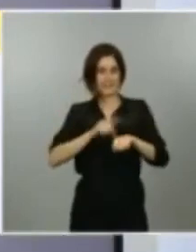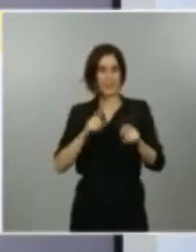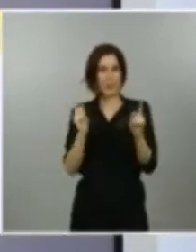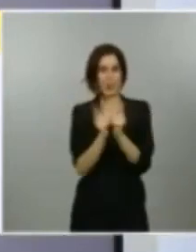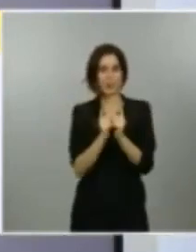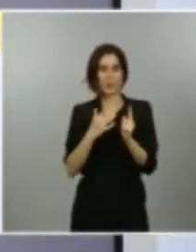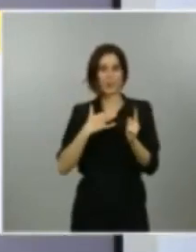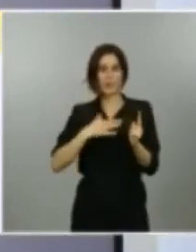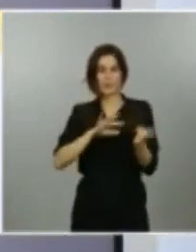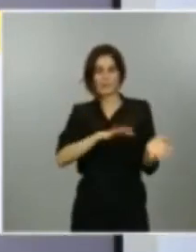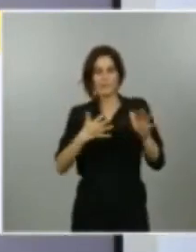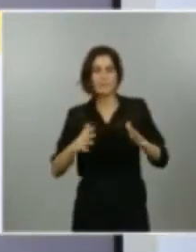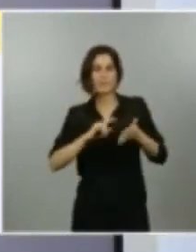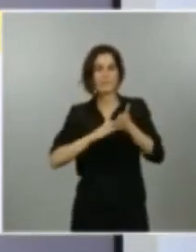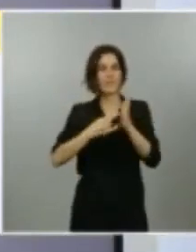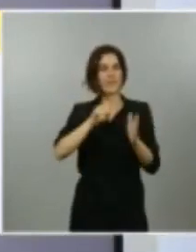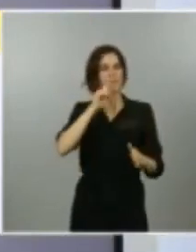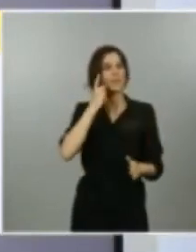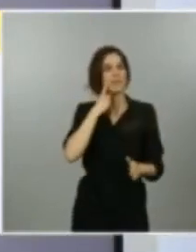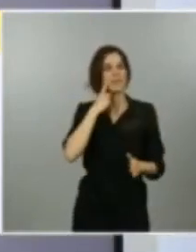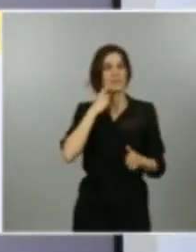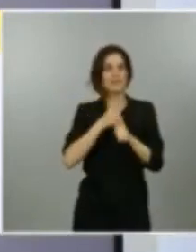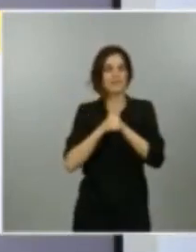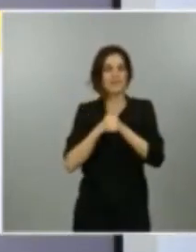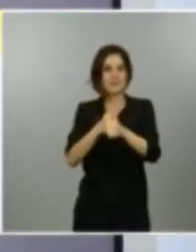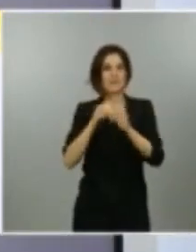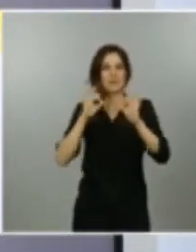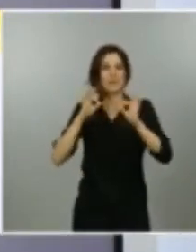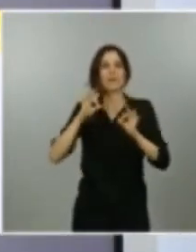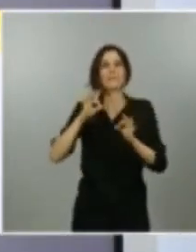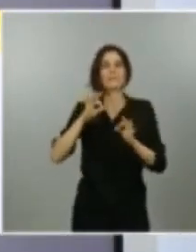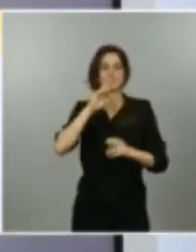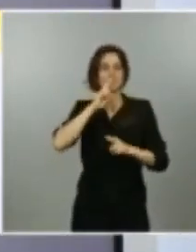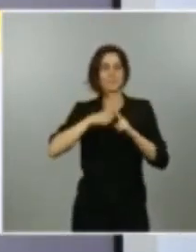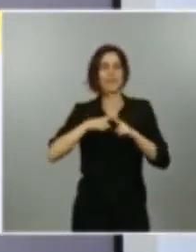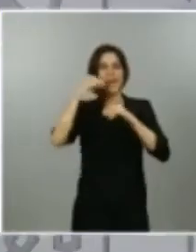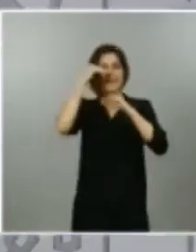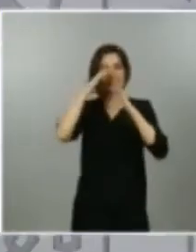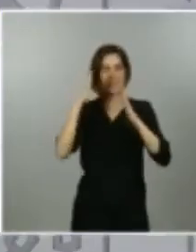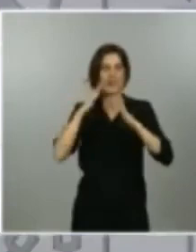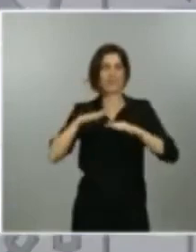primaria por ejemplo bueno es una solicitud para valorar conjuntamente